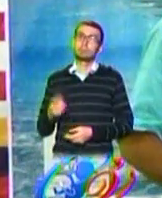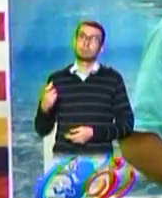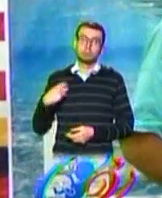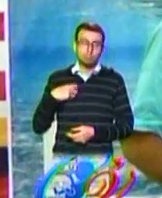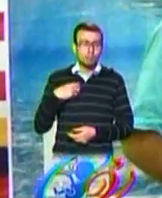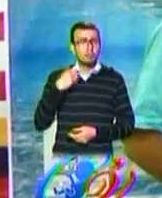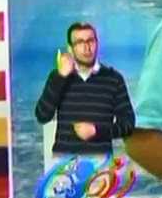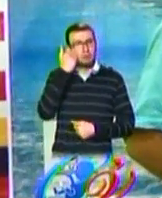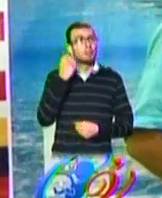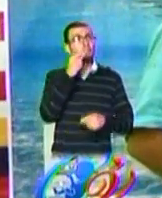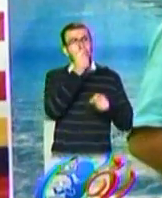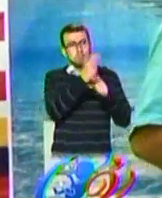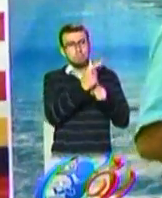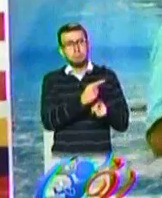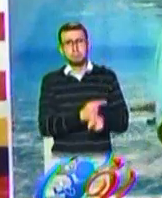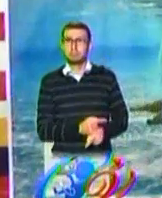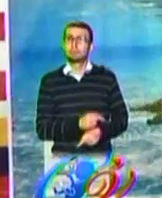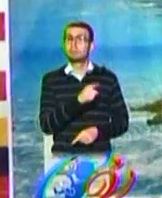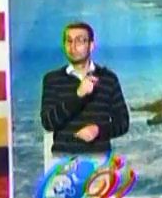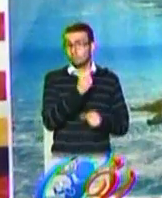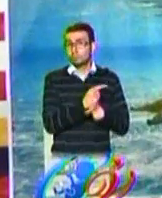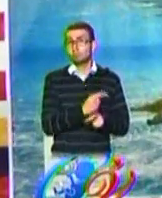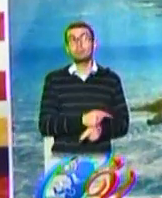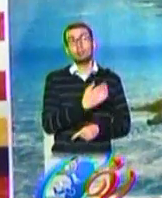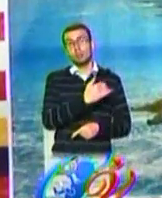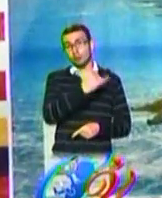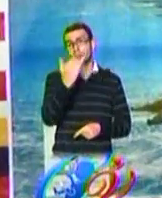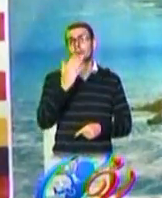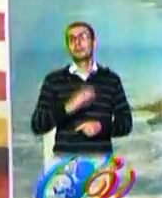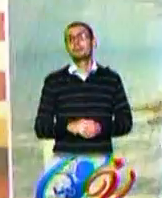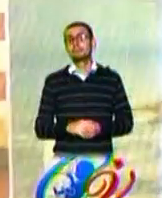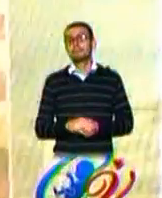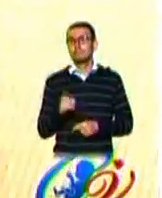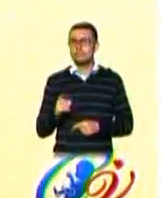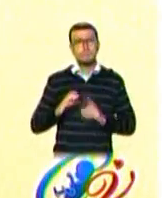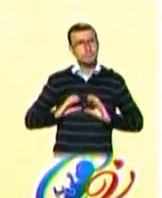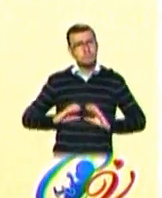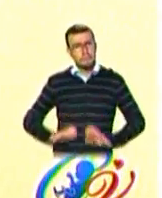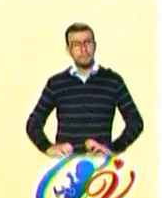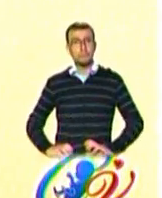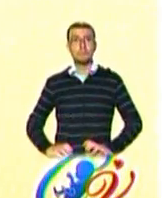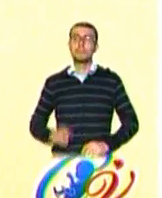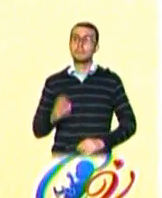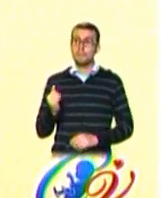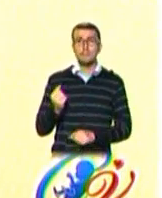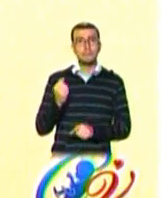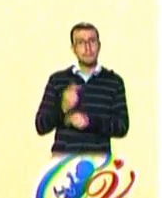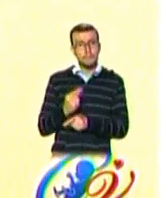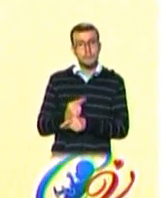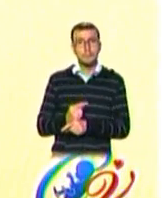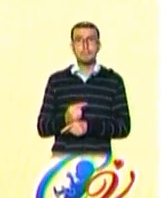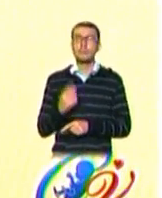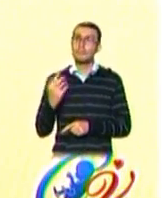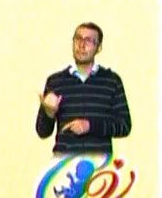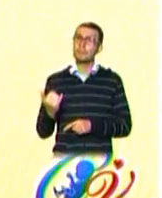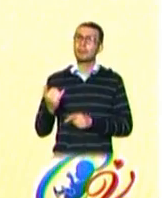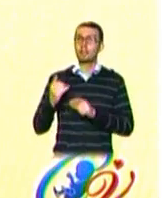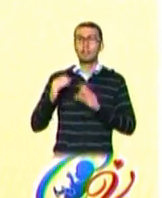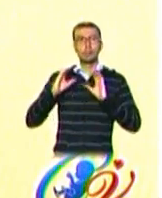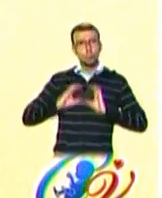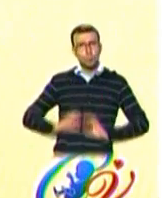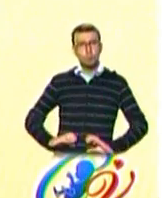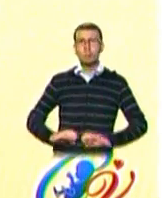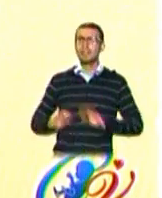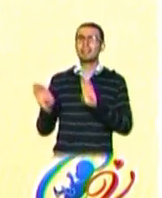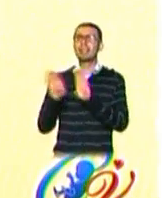voy a mostrar. Entonces, el cuerpo humano cumple la función de pararrayos. ¿Por qué